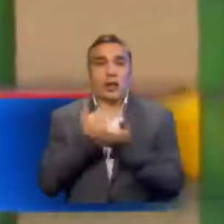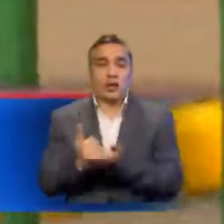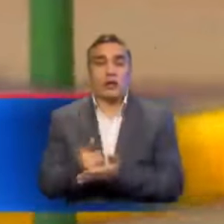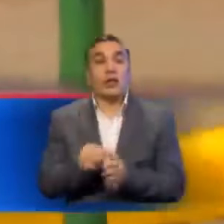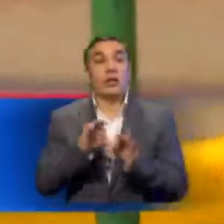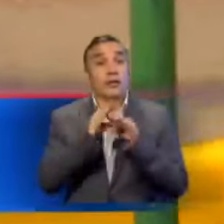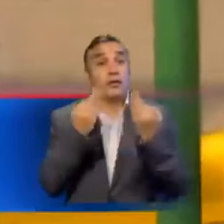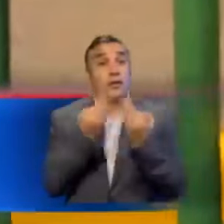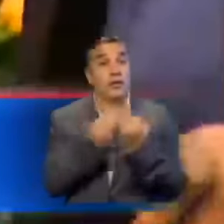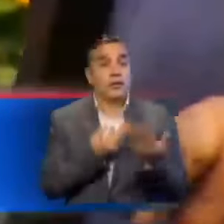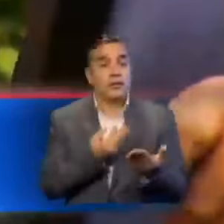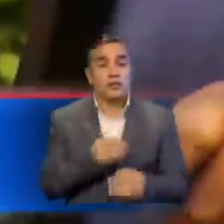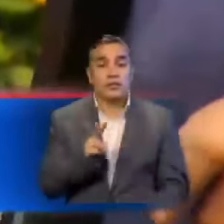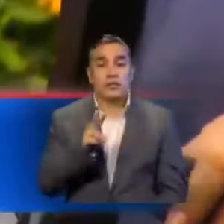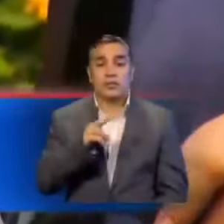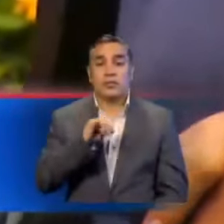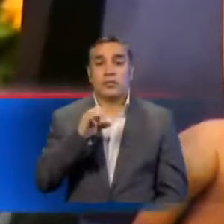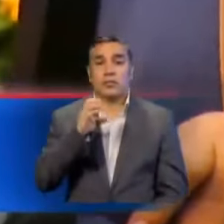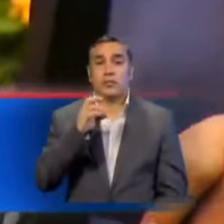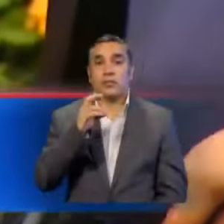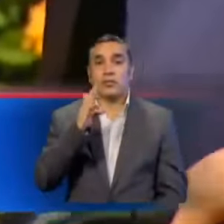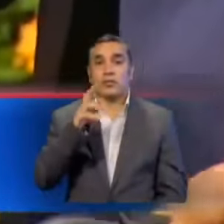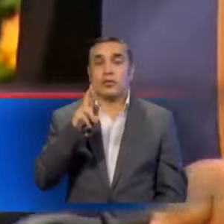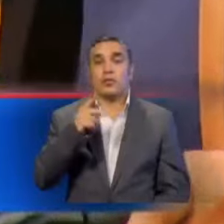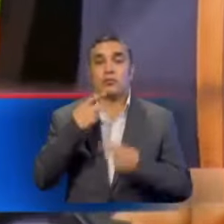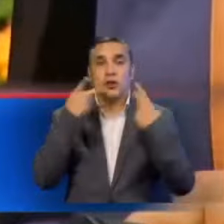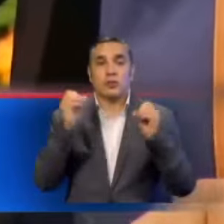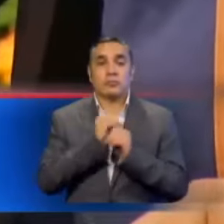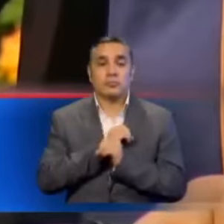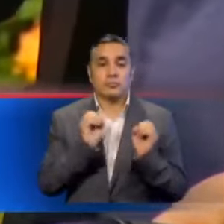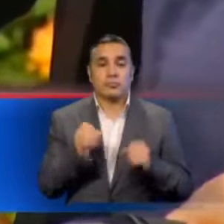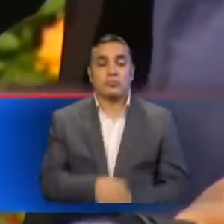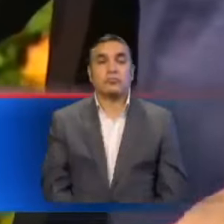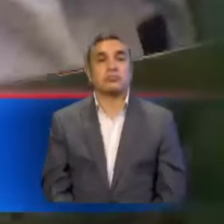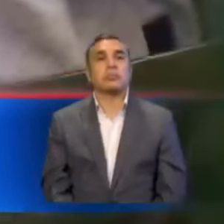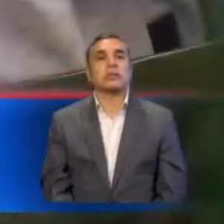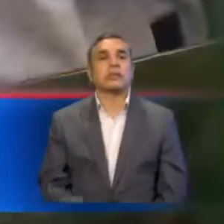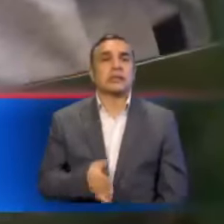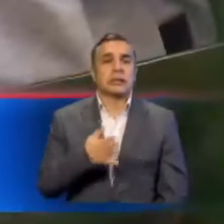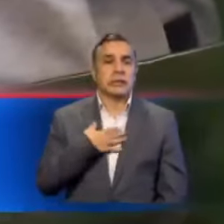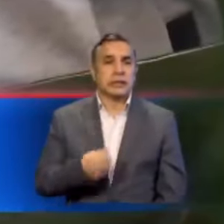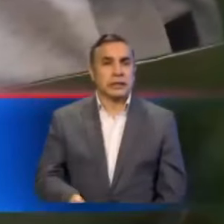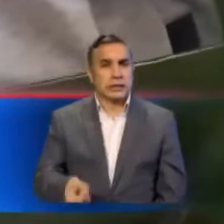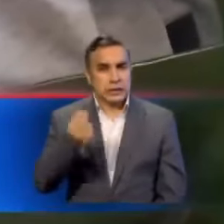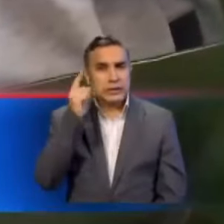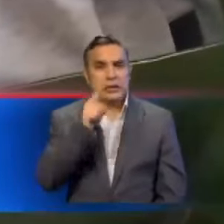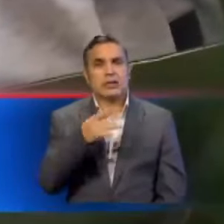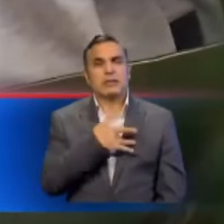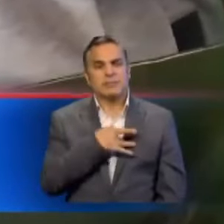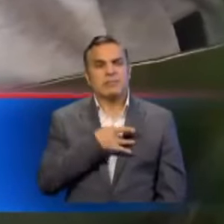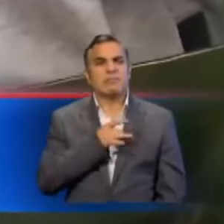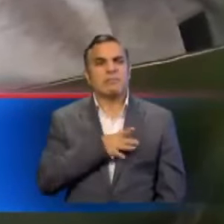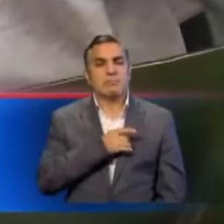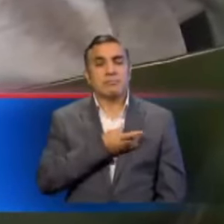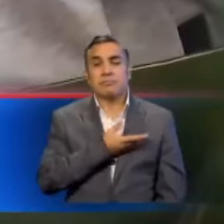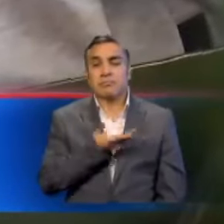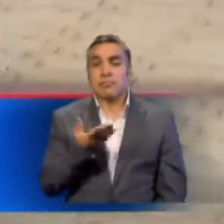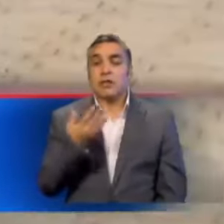Los familiares de Víctor no han querido pronunciarse. Entendemos el dolor y este